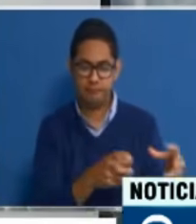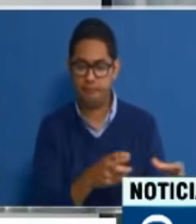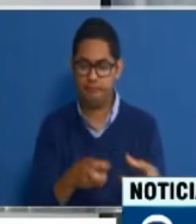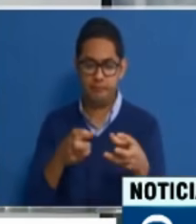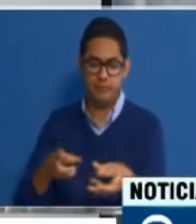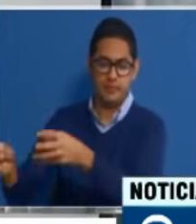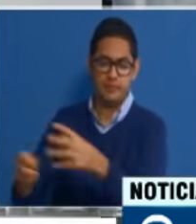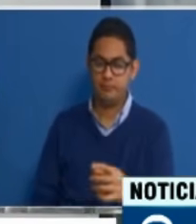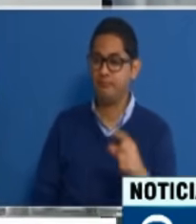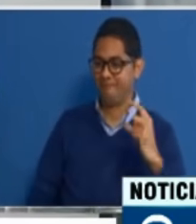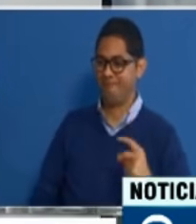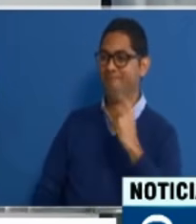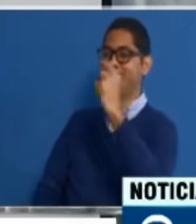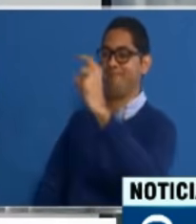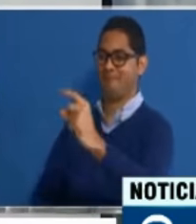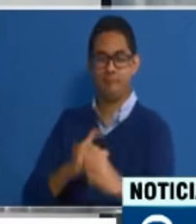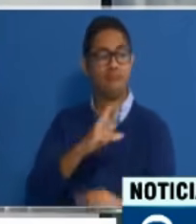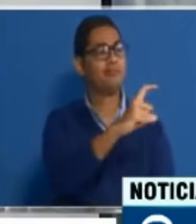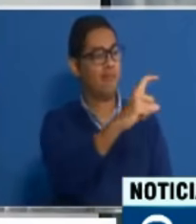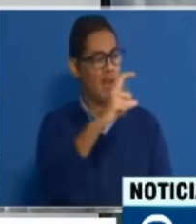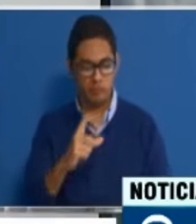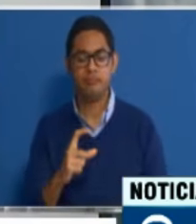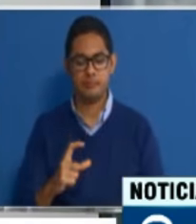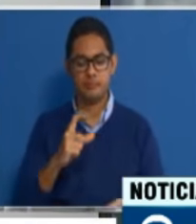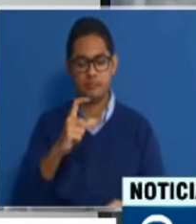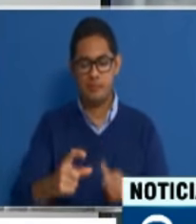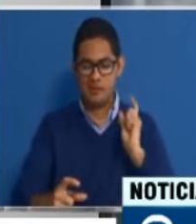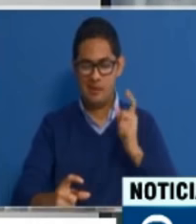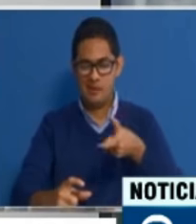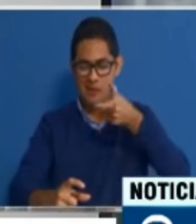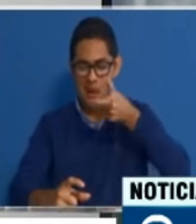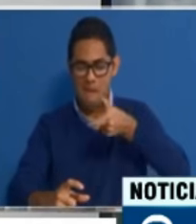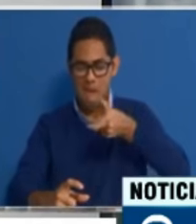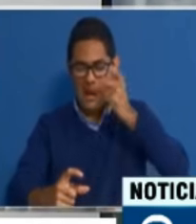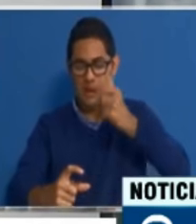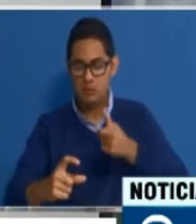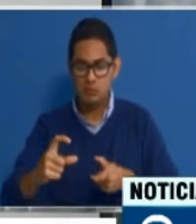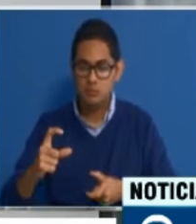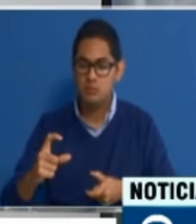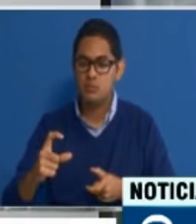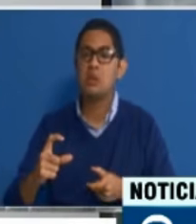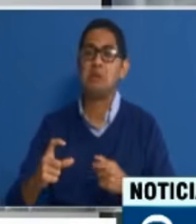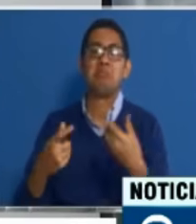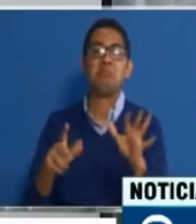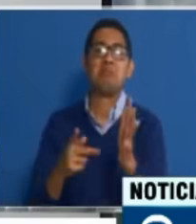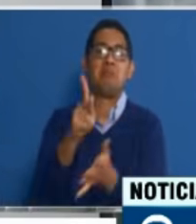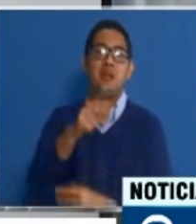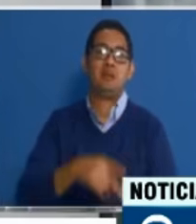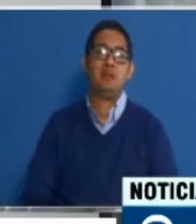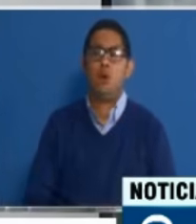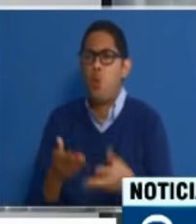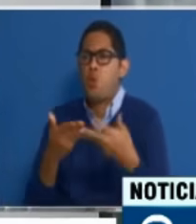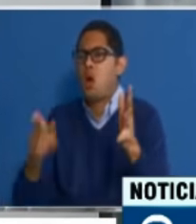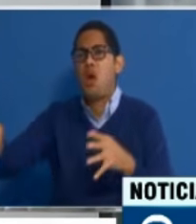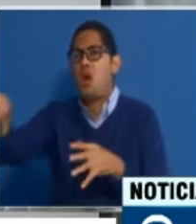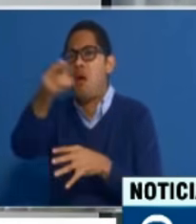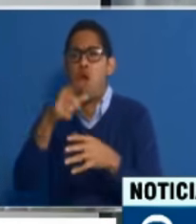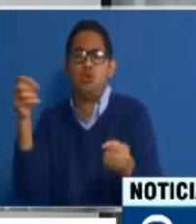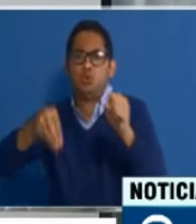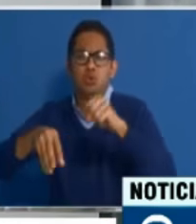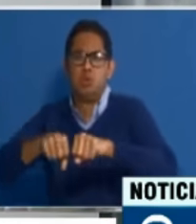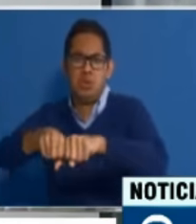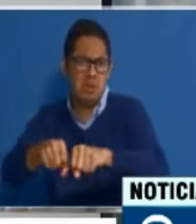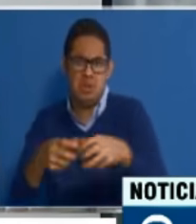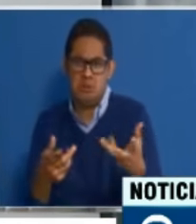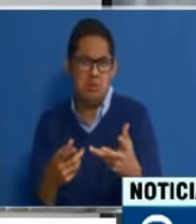débito que puedes ir a un supermercado de esas 13 cadenas que hemos mencionado y en una compra puedes